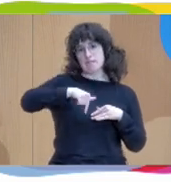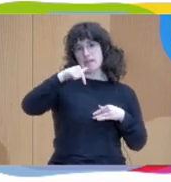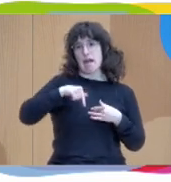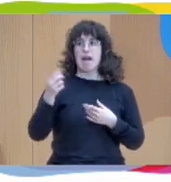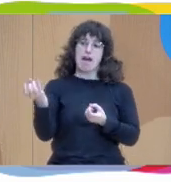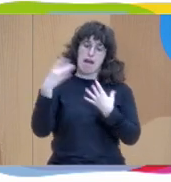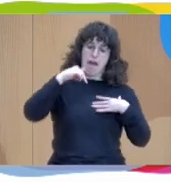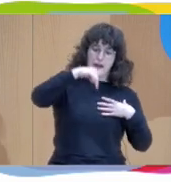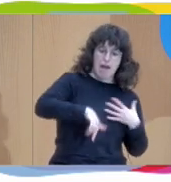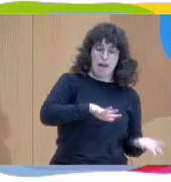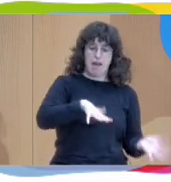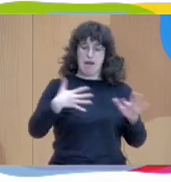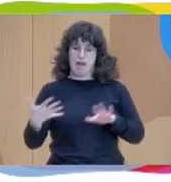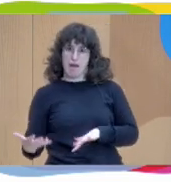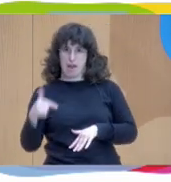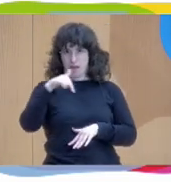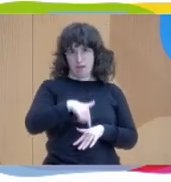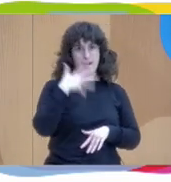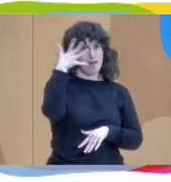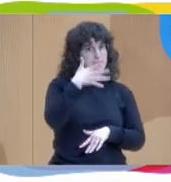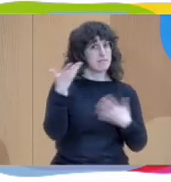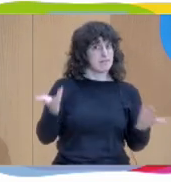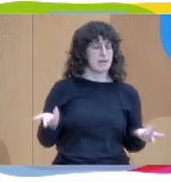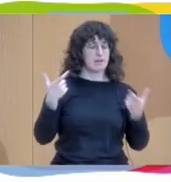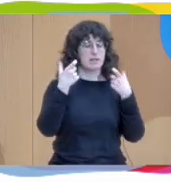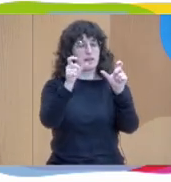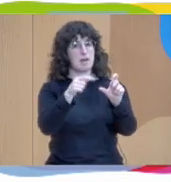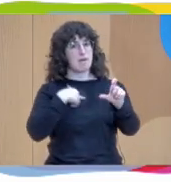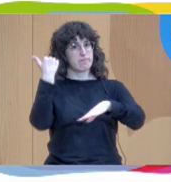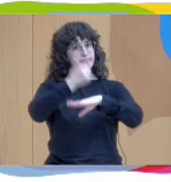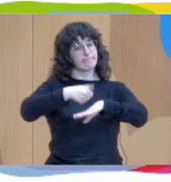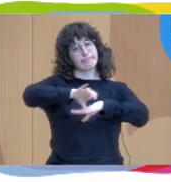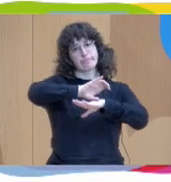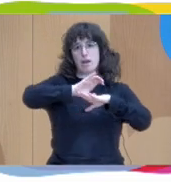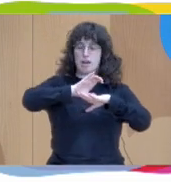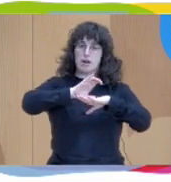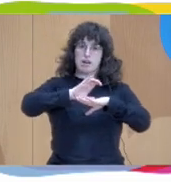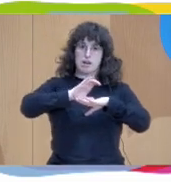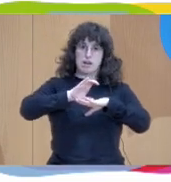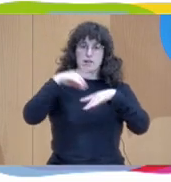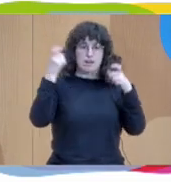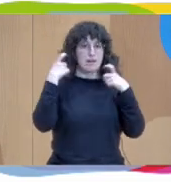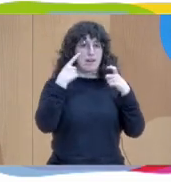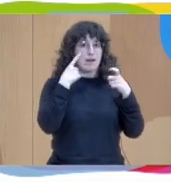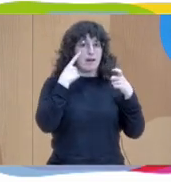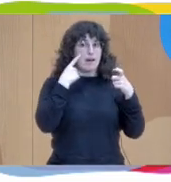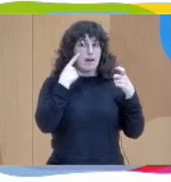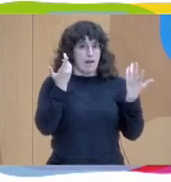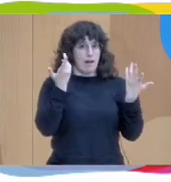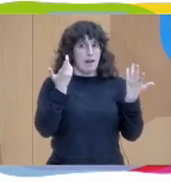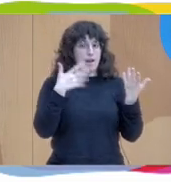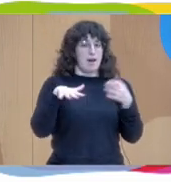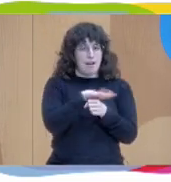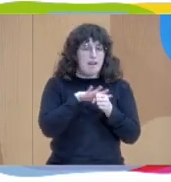comunidad y al llegar al departamento como consejera intenté encontrar ese espacio de de reflexión para